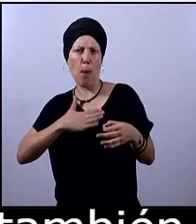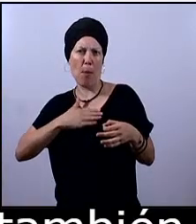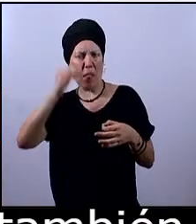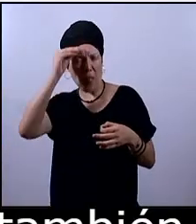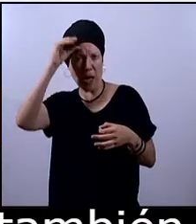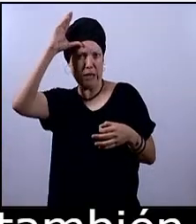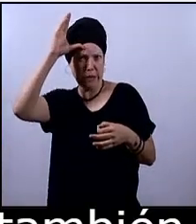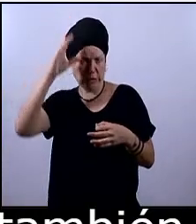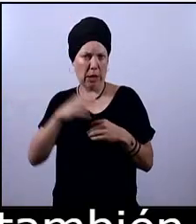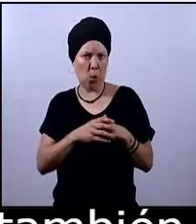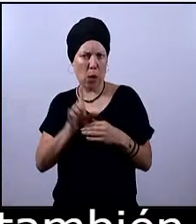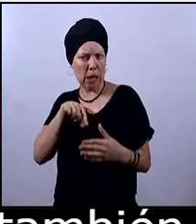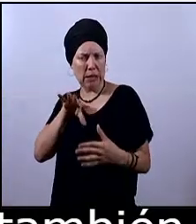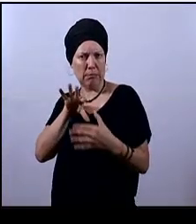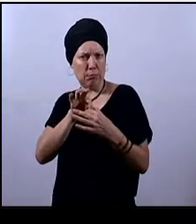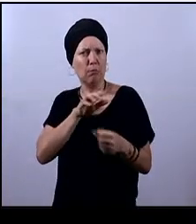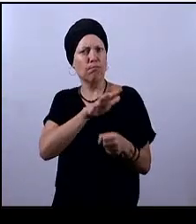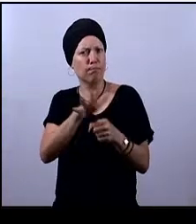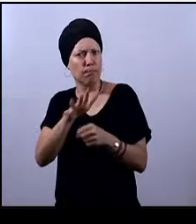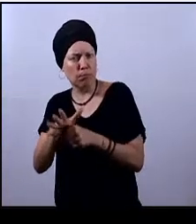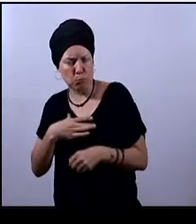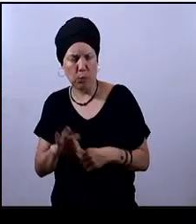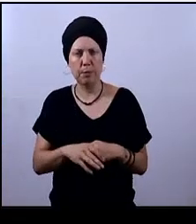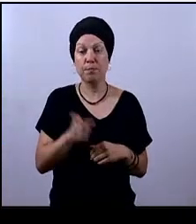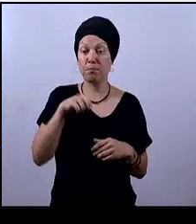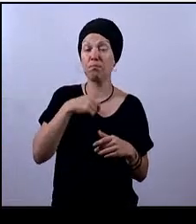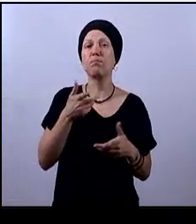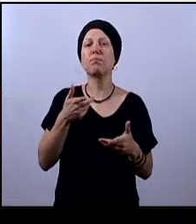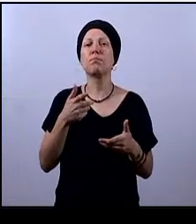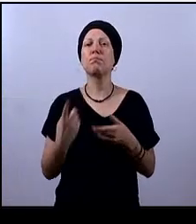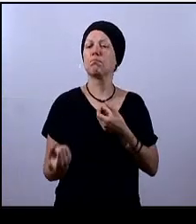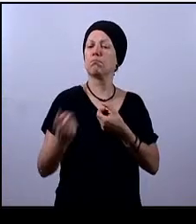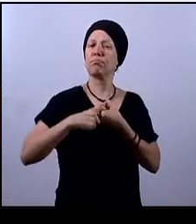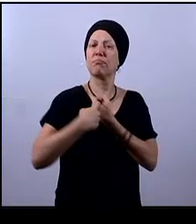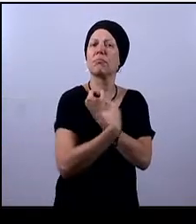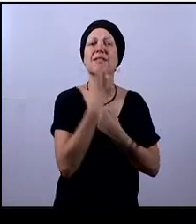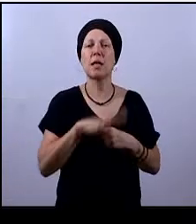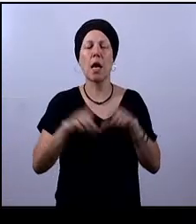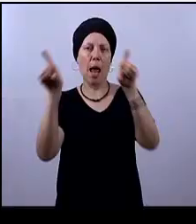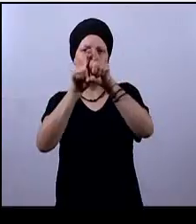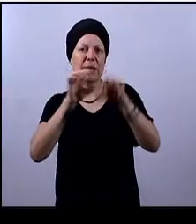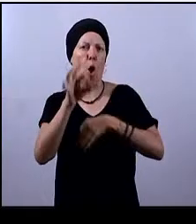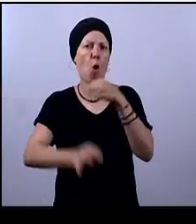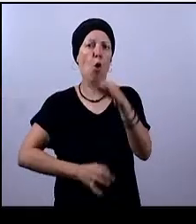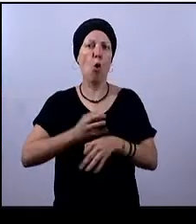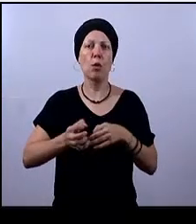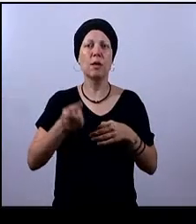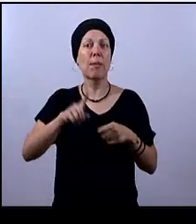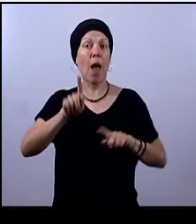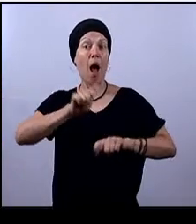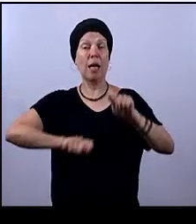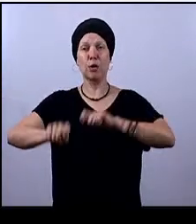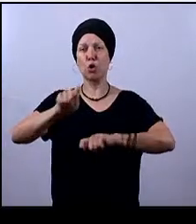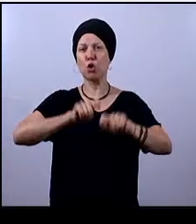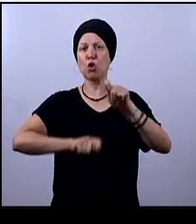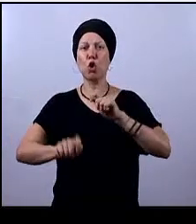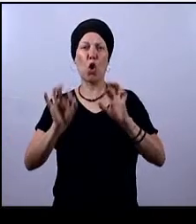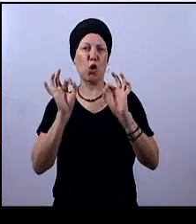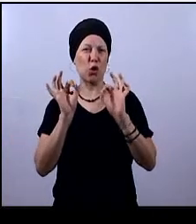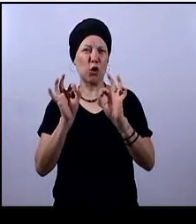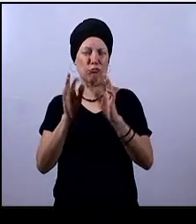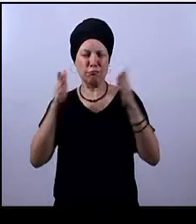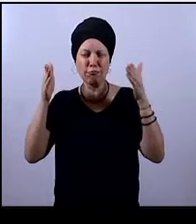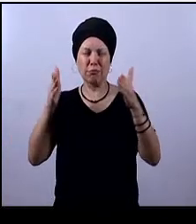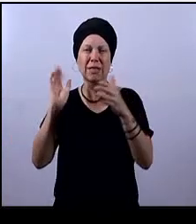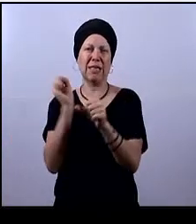intelectual. Se van a poder acoger a estas ayudas empresas, organizaciones y asociaciones dedicadas